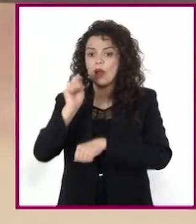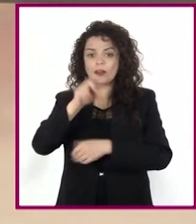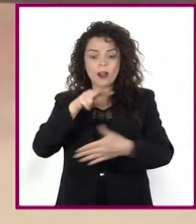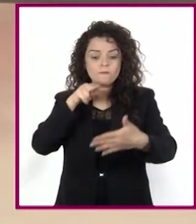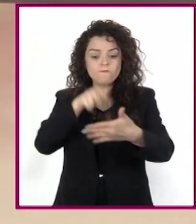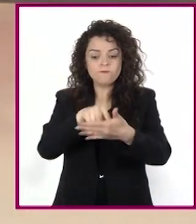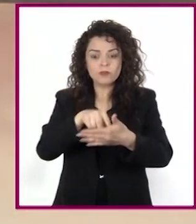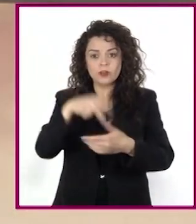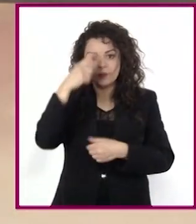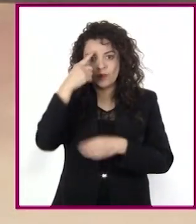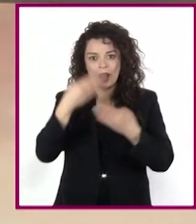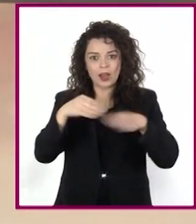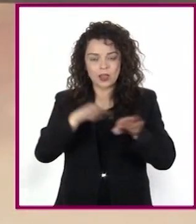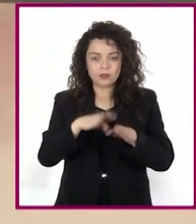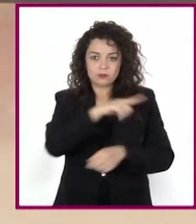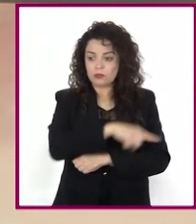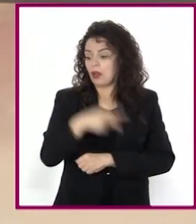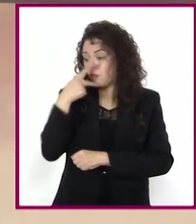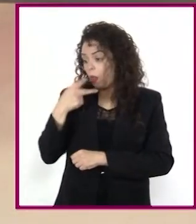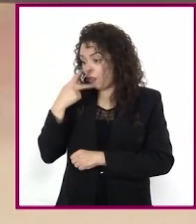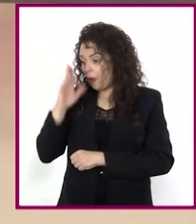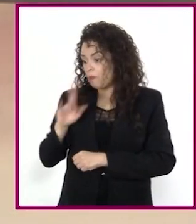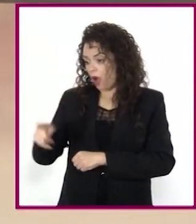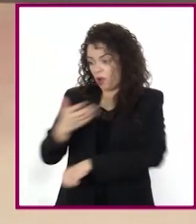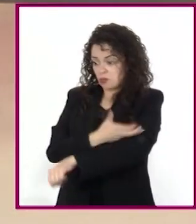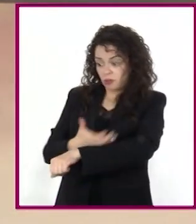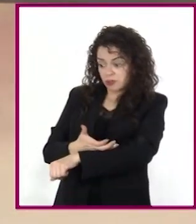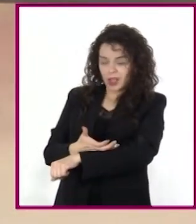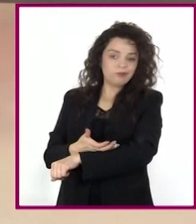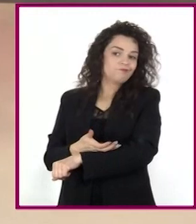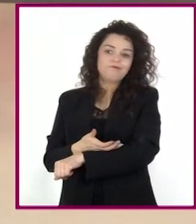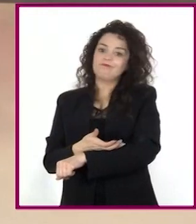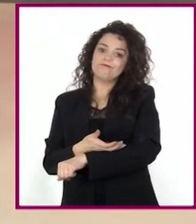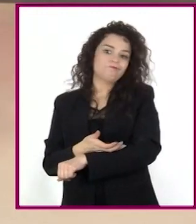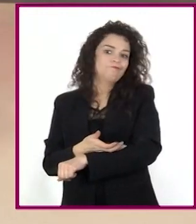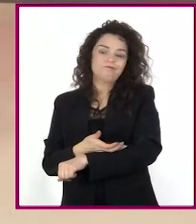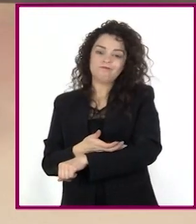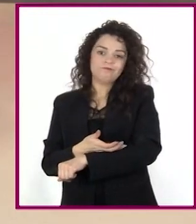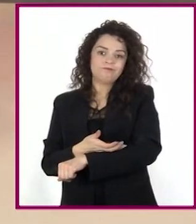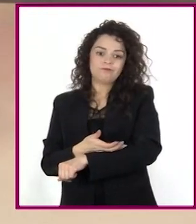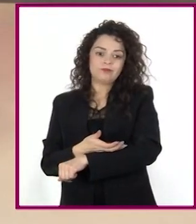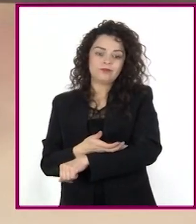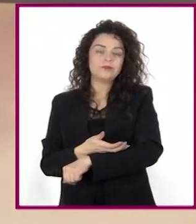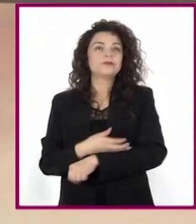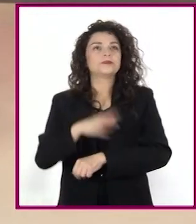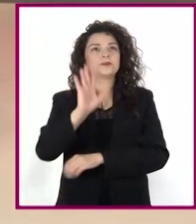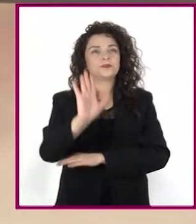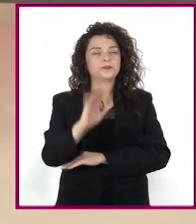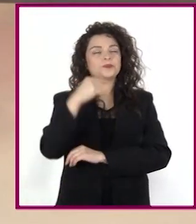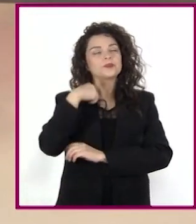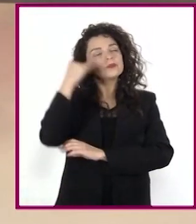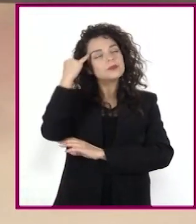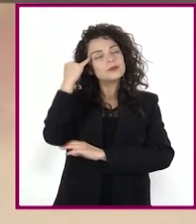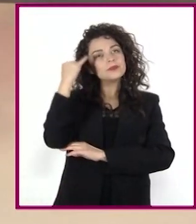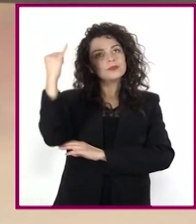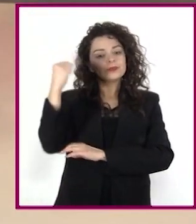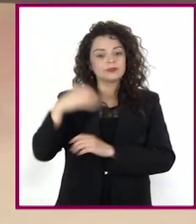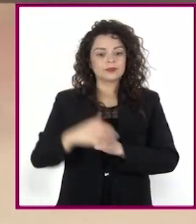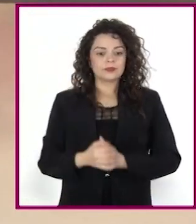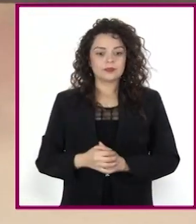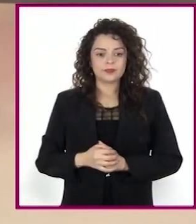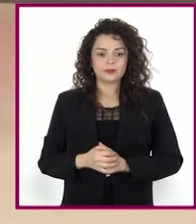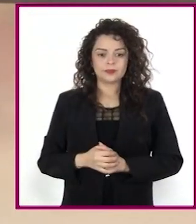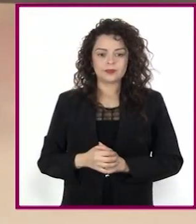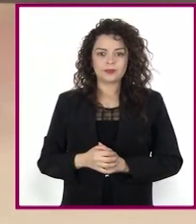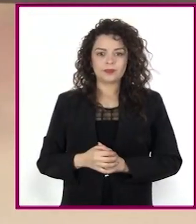puede hablarle al pequeñito como si este fuera un colega. Ya me lo estoy imaginando. Sí, quedaría